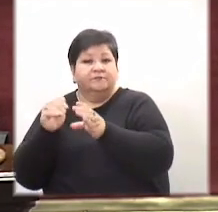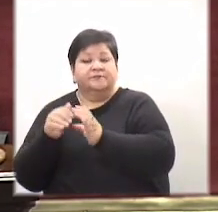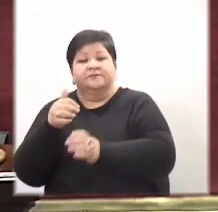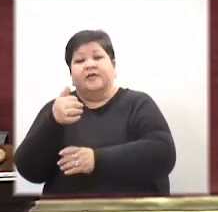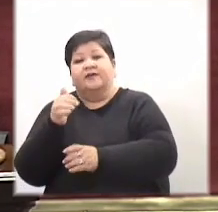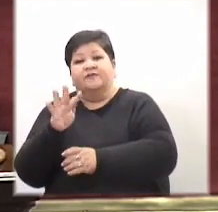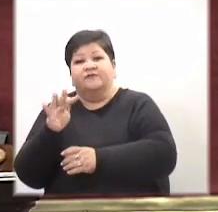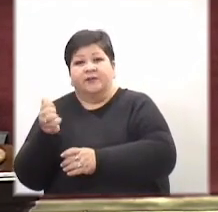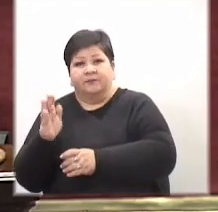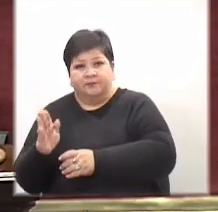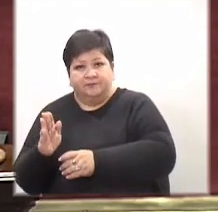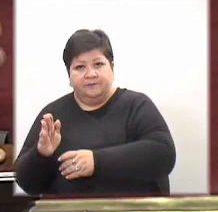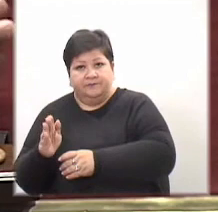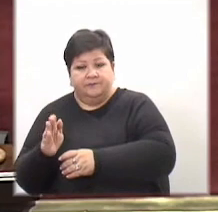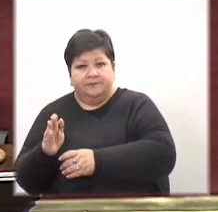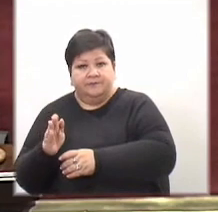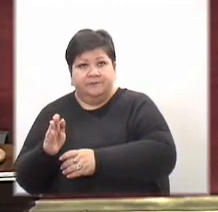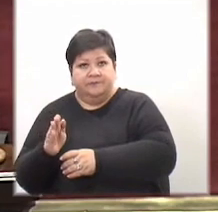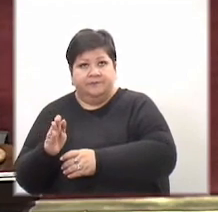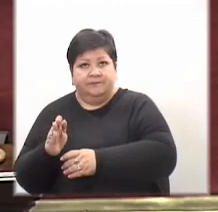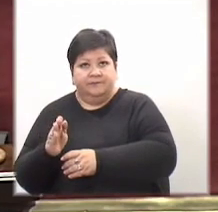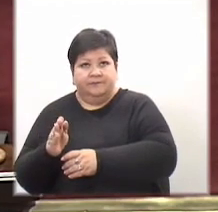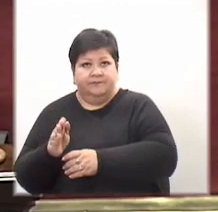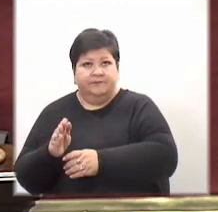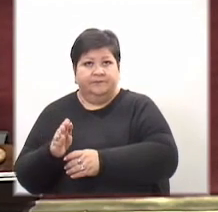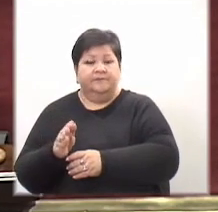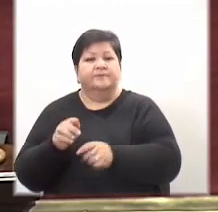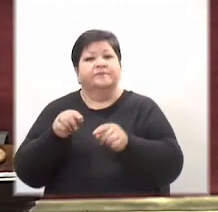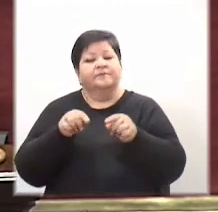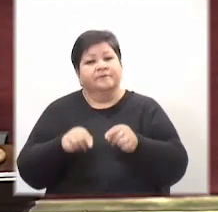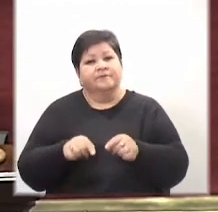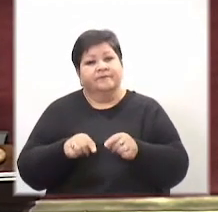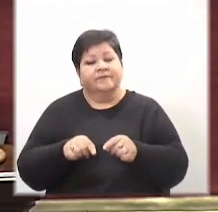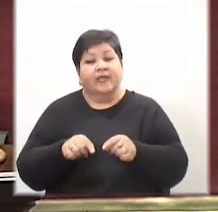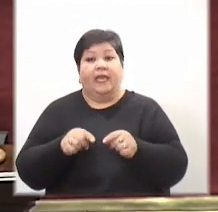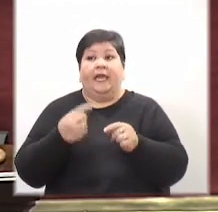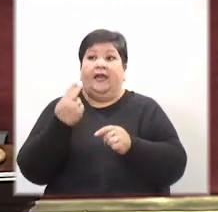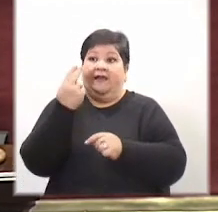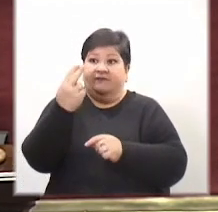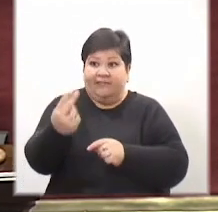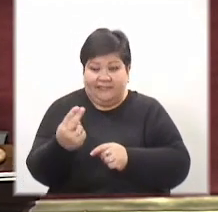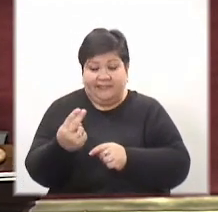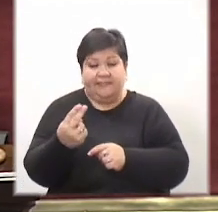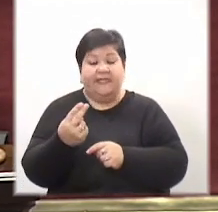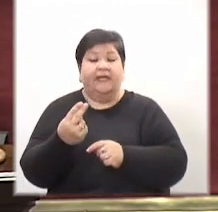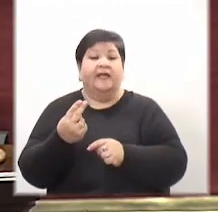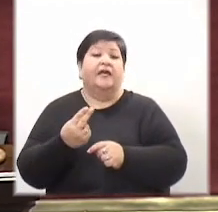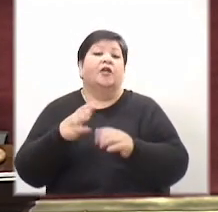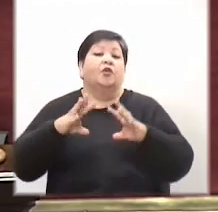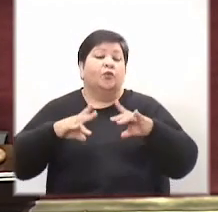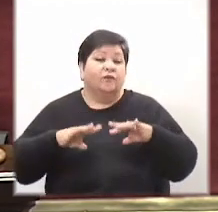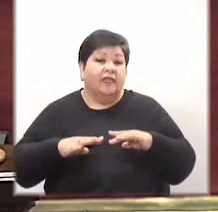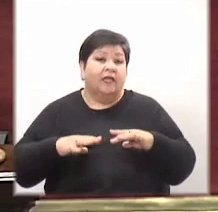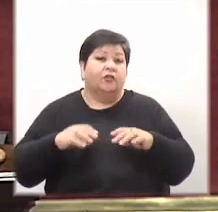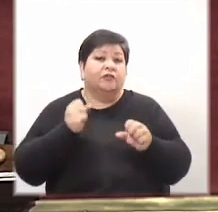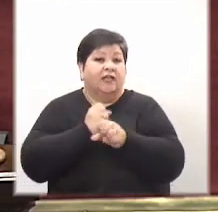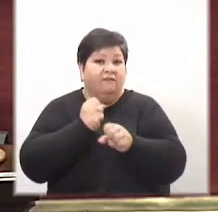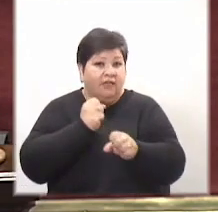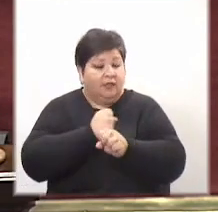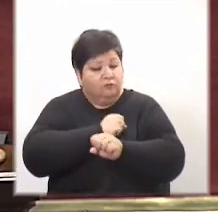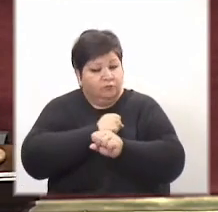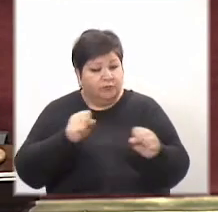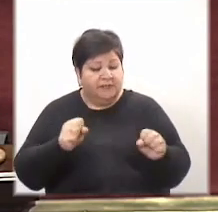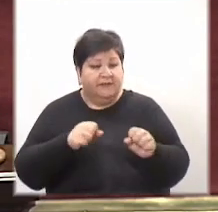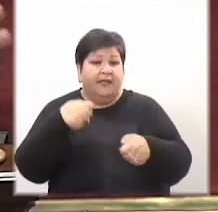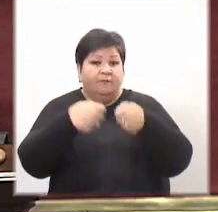que elijan. Envejecimiento activo habilita a los jubilados a que puedan trabajar y seguir aportando a una